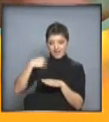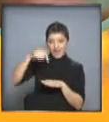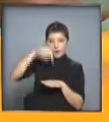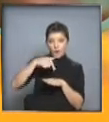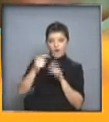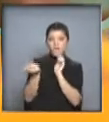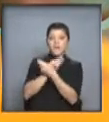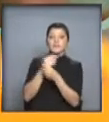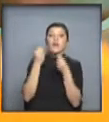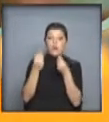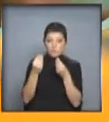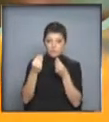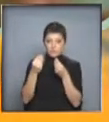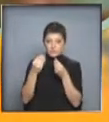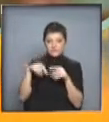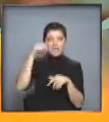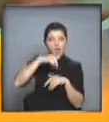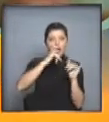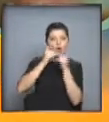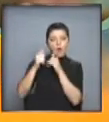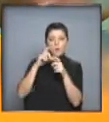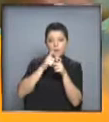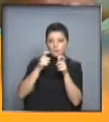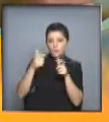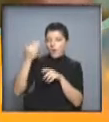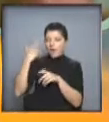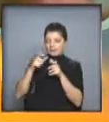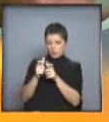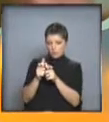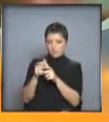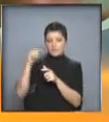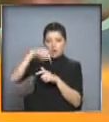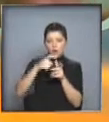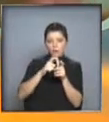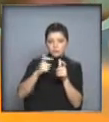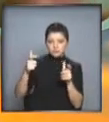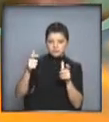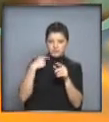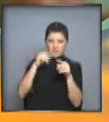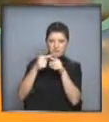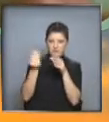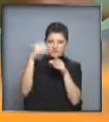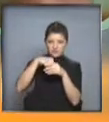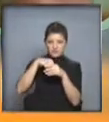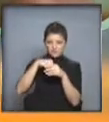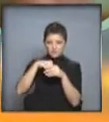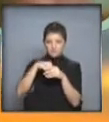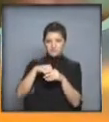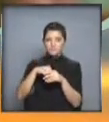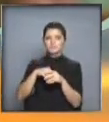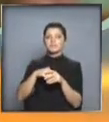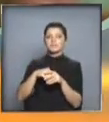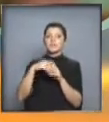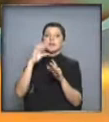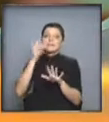año. Es abismal lo que creció la cantidad de pibes que militan. Obviamente que no es la gran mayoría, pero bueno, no por eso vas a desprestigiar el interés de cada chico. No, militar. Bueno,